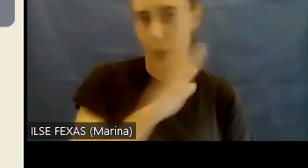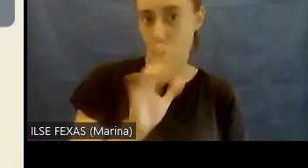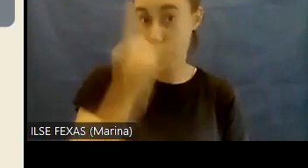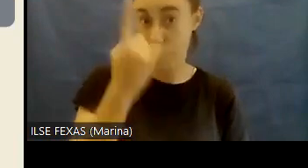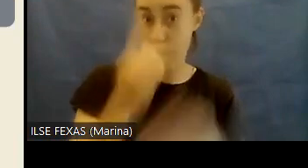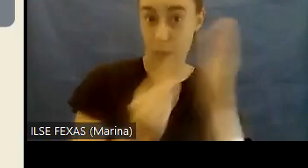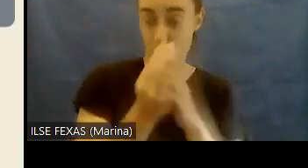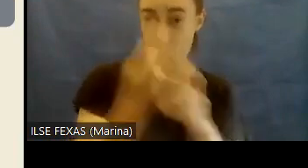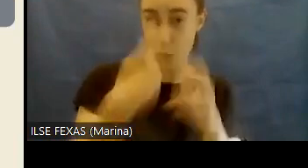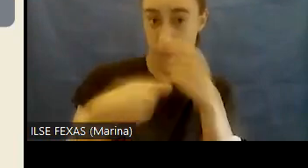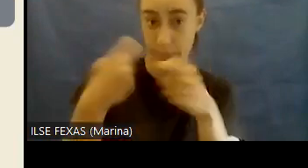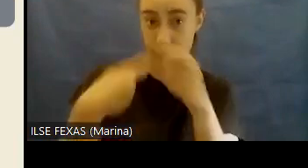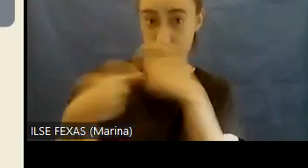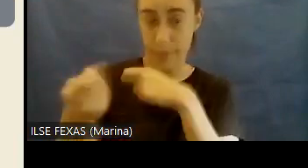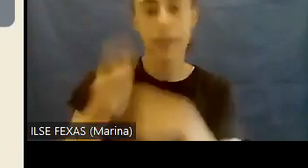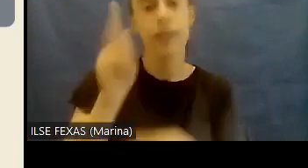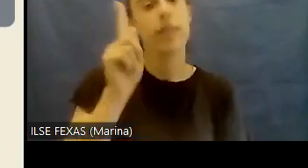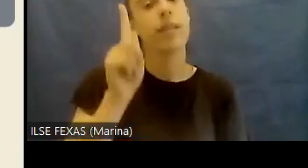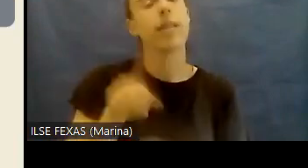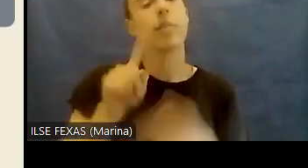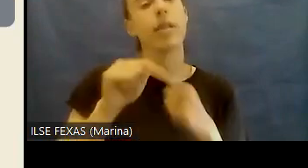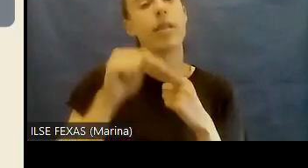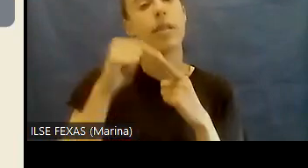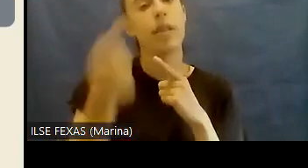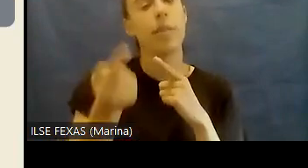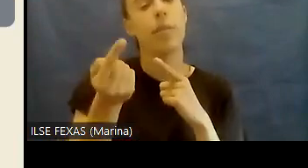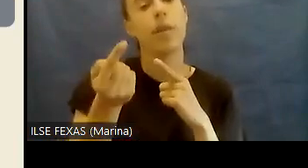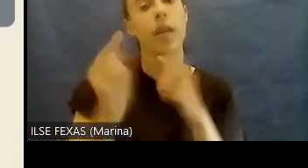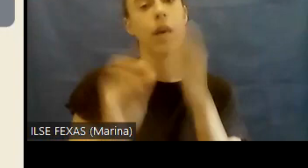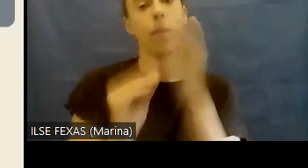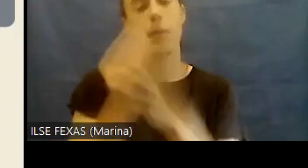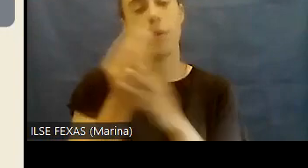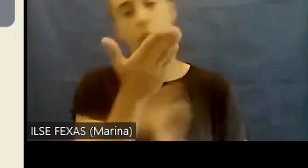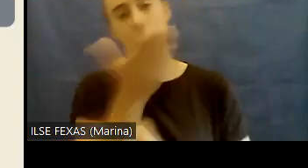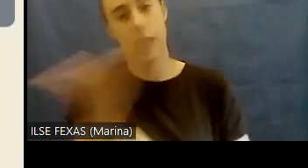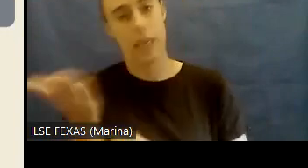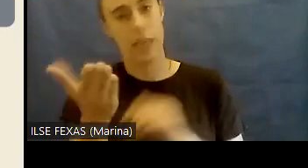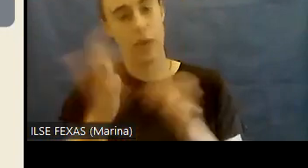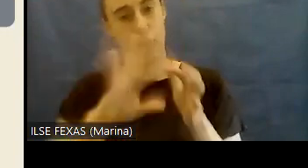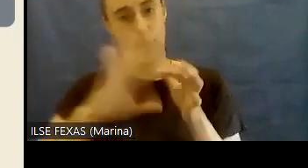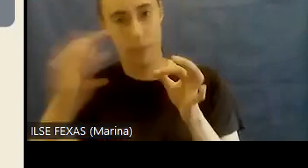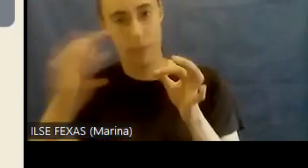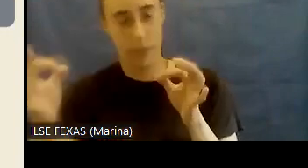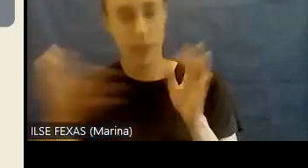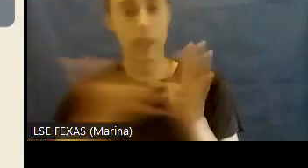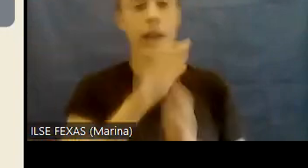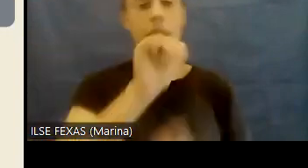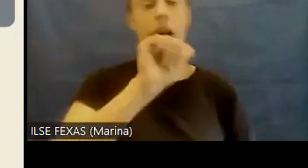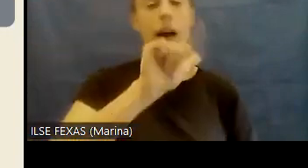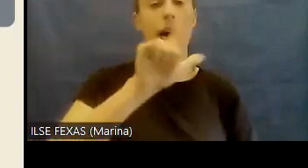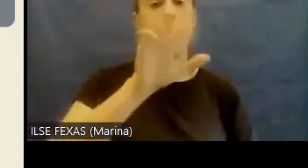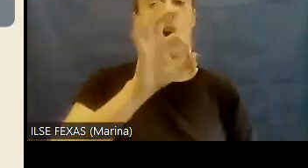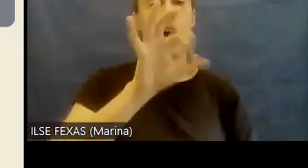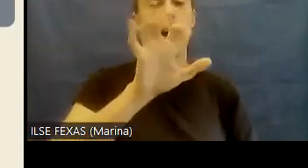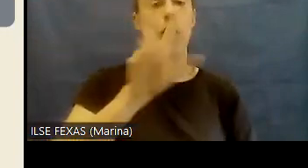comercializó y el que ha dado lugar a todo el resto de la gama, que es el aloe vera. Y revisando un poco